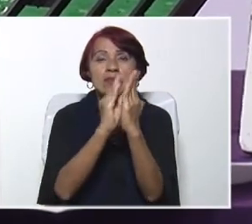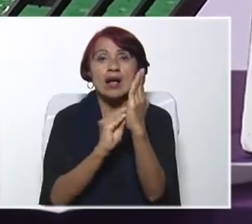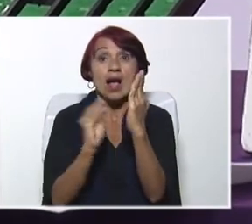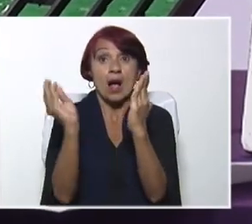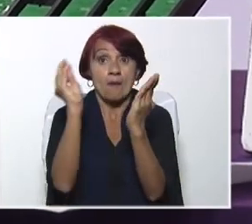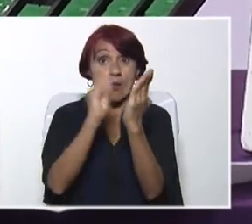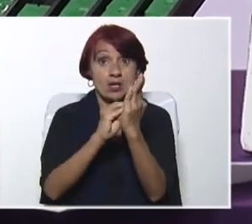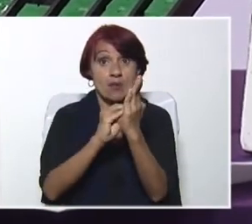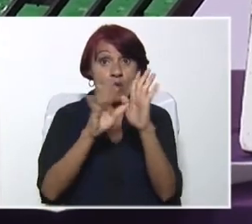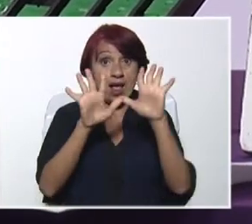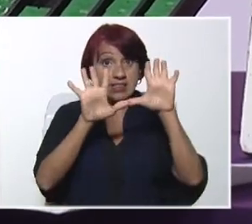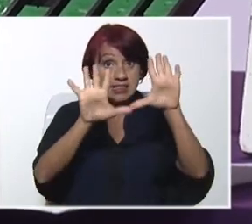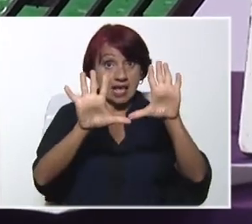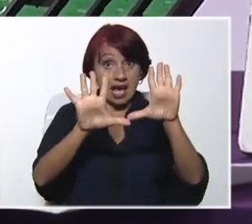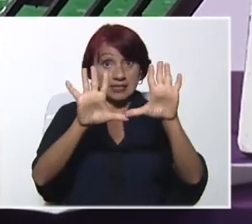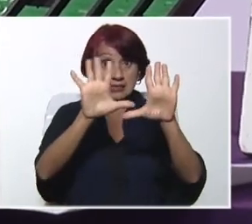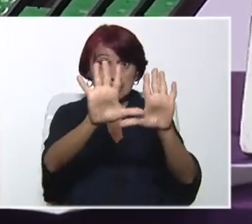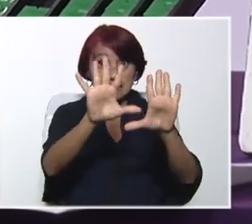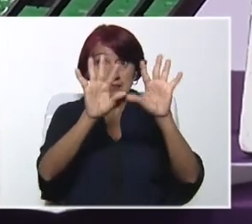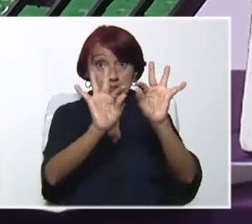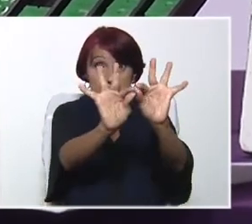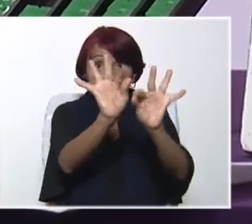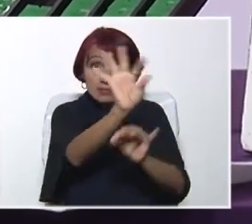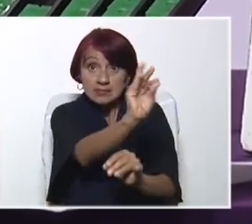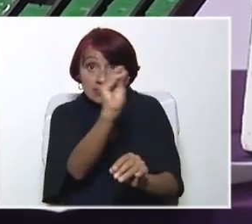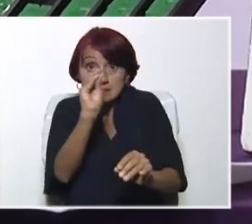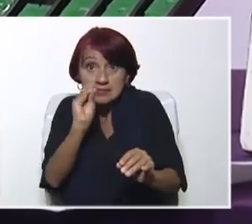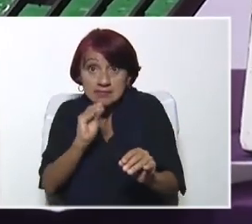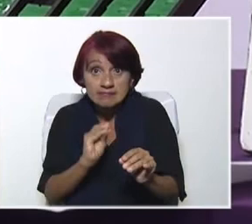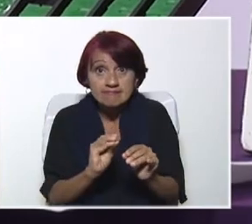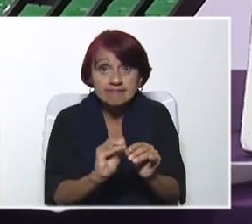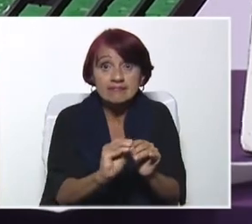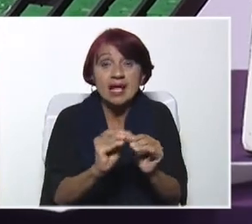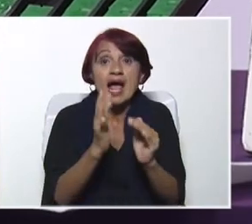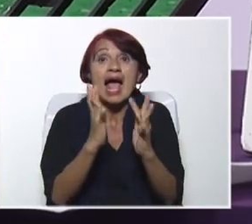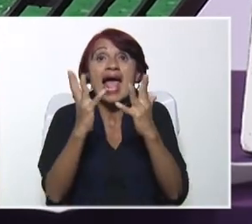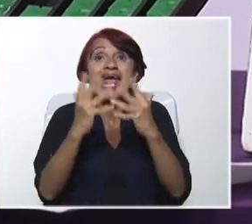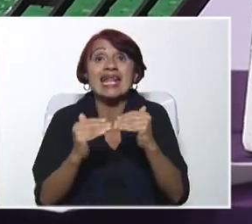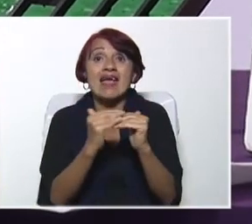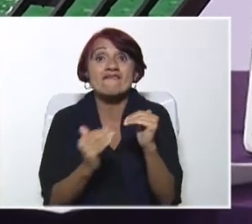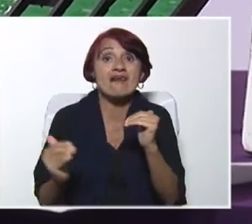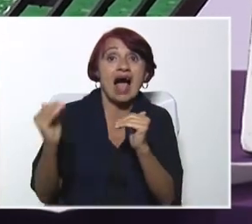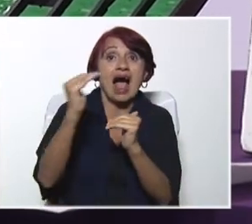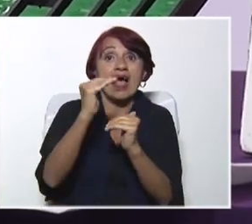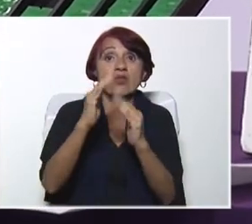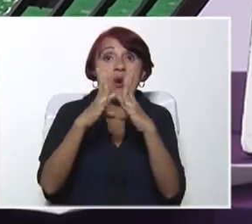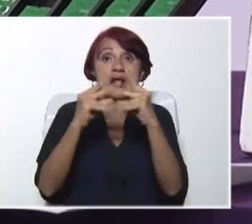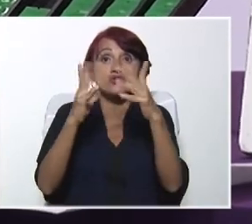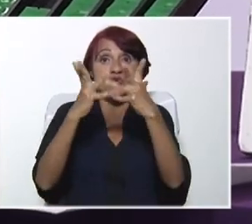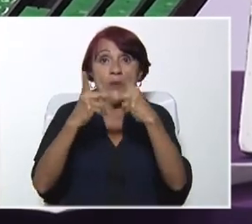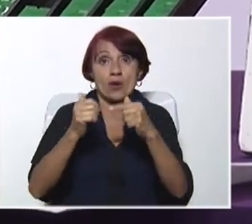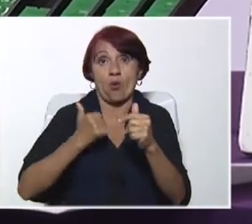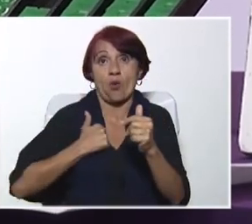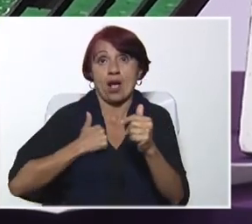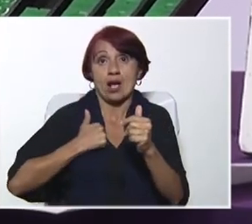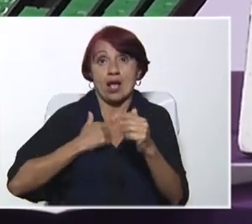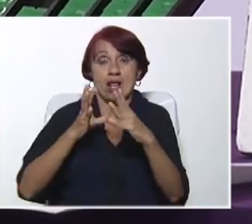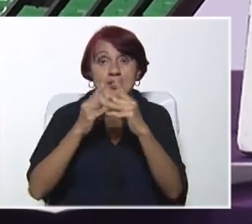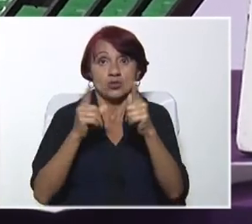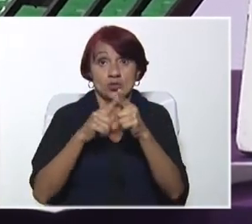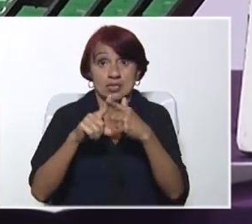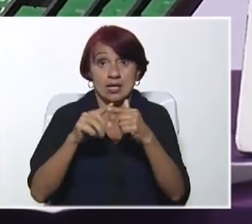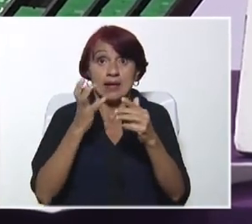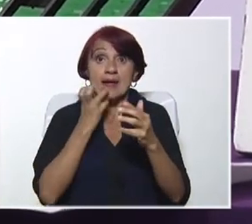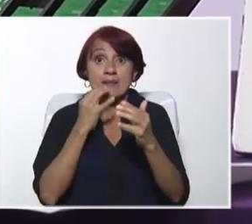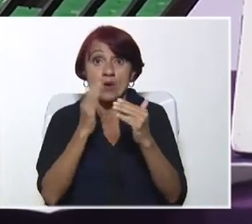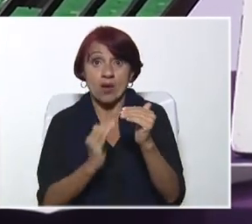y diagonal para poder representar el exponente. Aquí vamos a representar 10 a la 2,